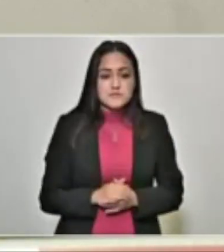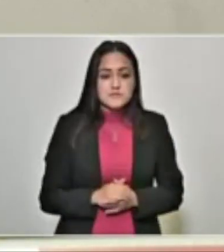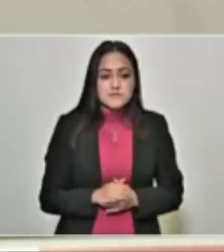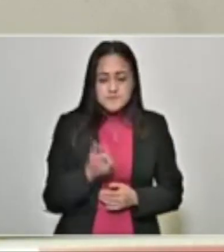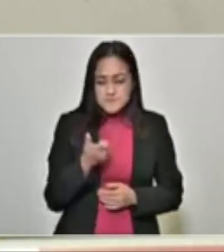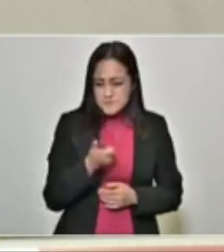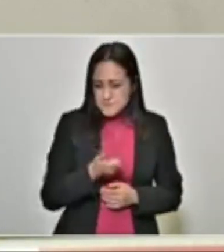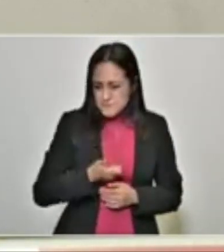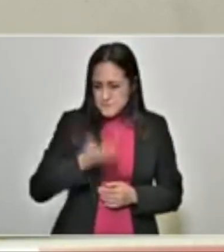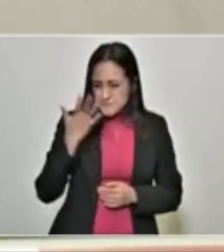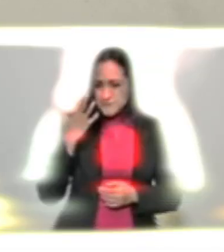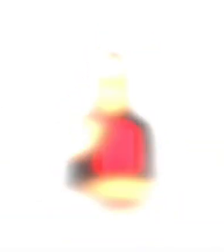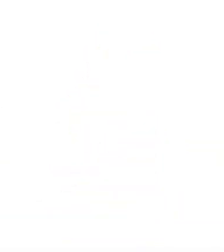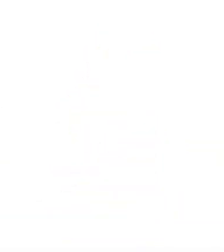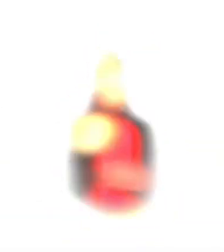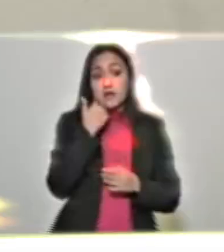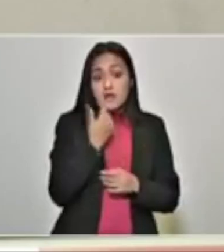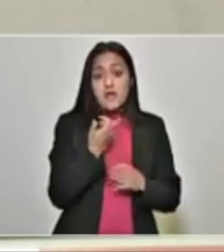carísimas.